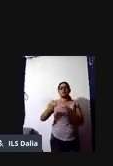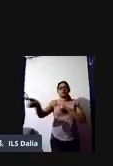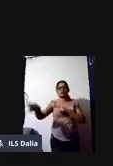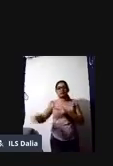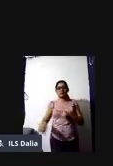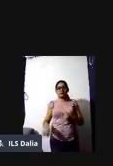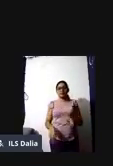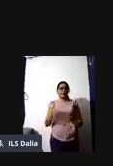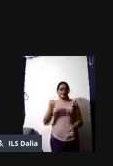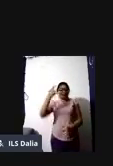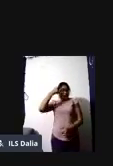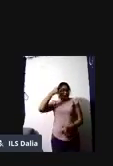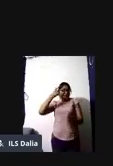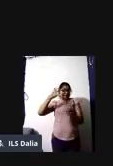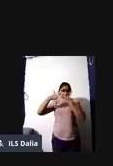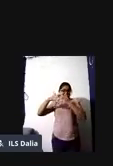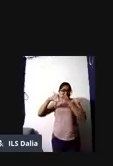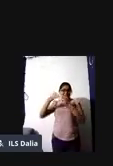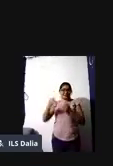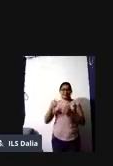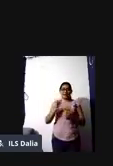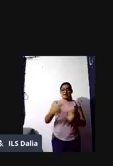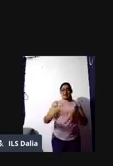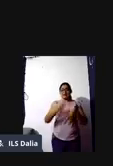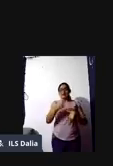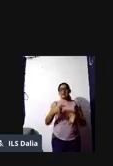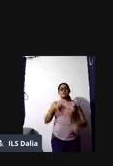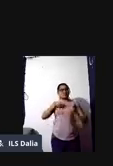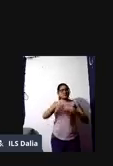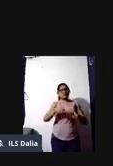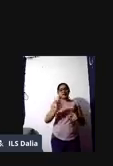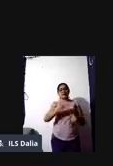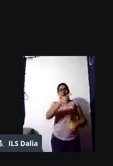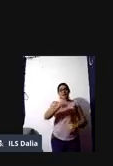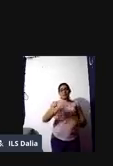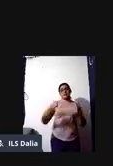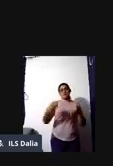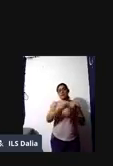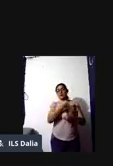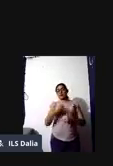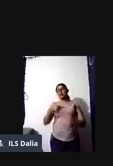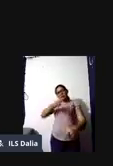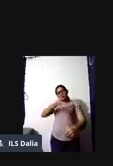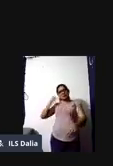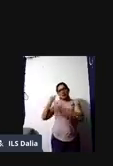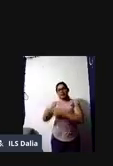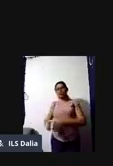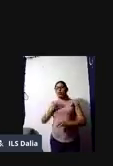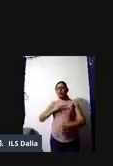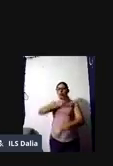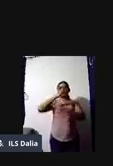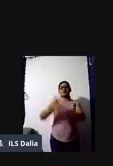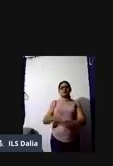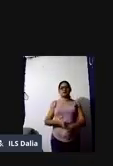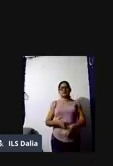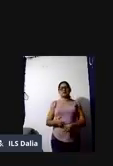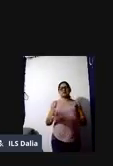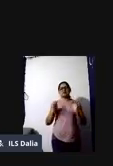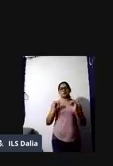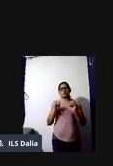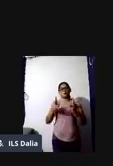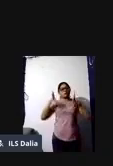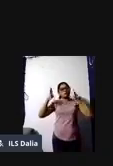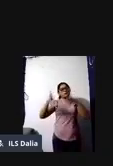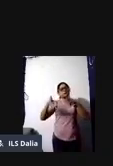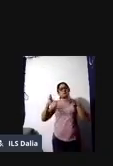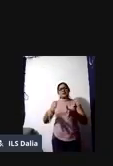dile, ¿no? O si te contesta, contéstale. O si te dice, pégale. O si te dice, castígale. O si te dice, ¿no? Regáñale. O con la suegra, o